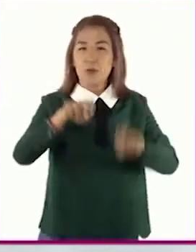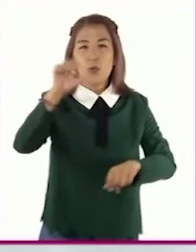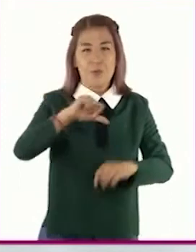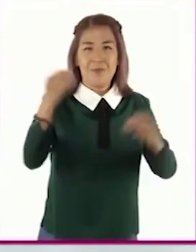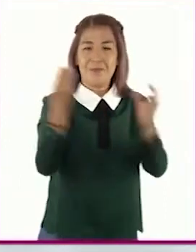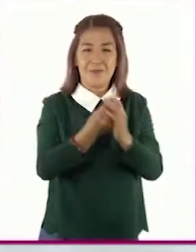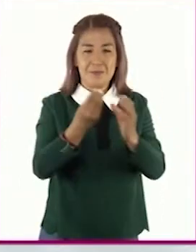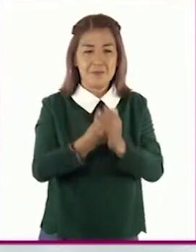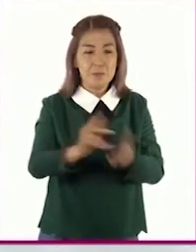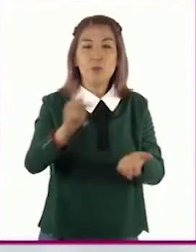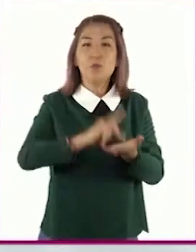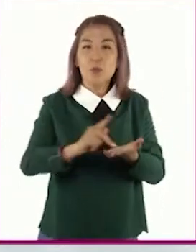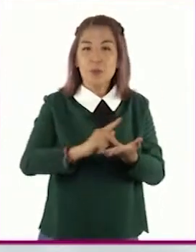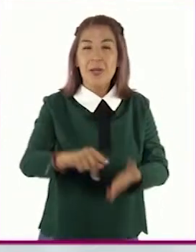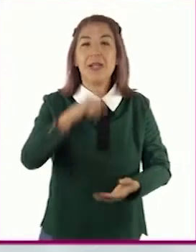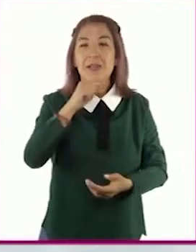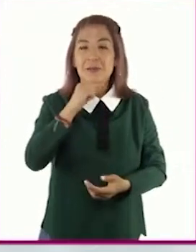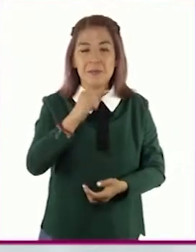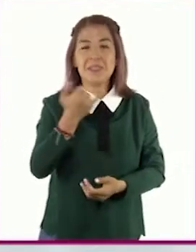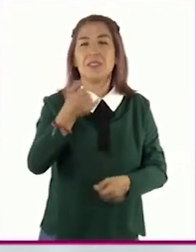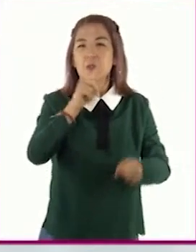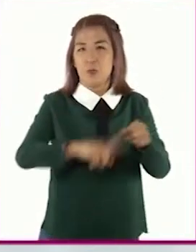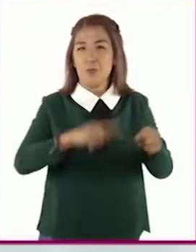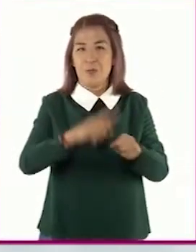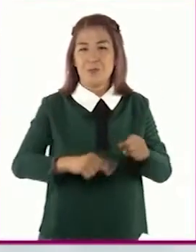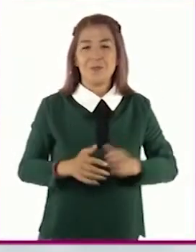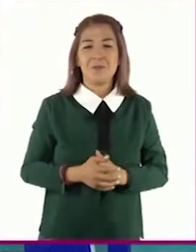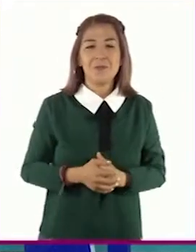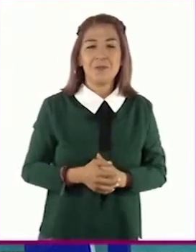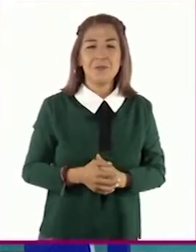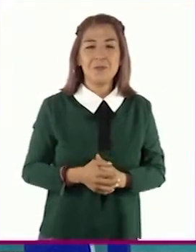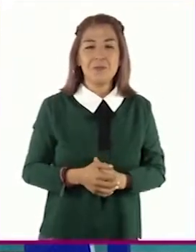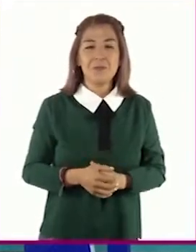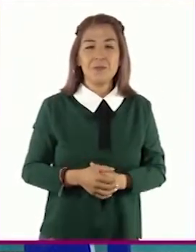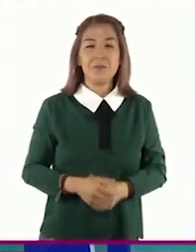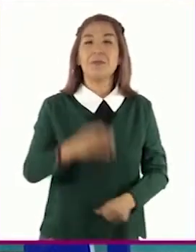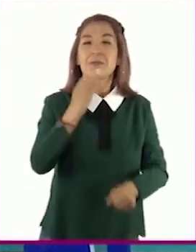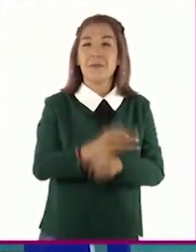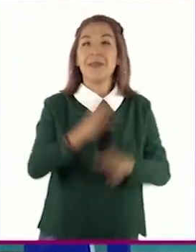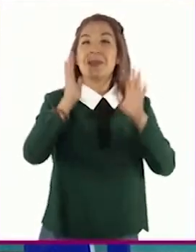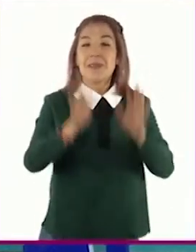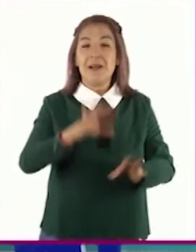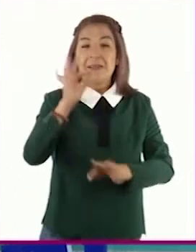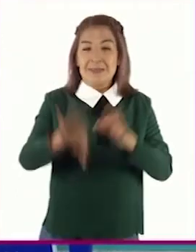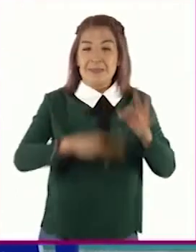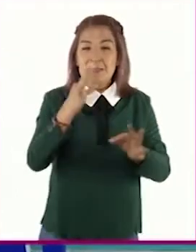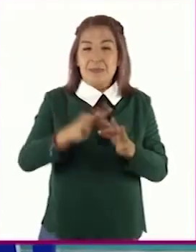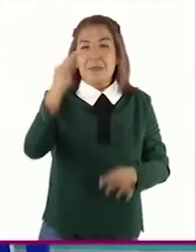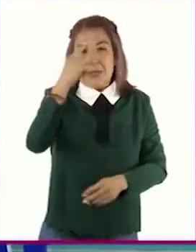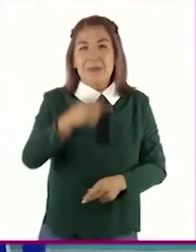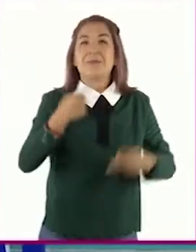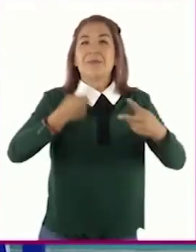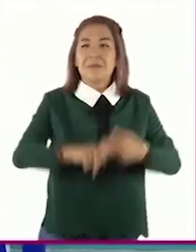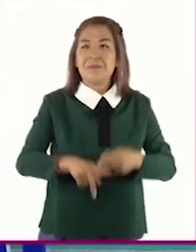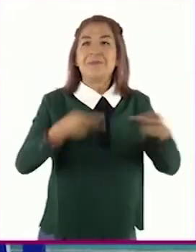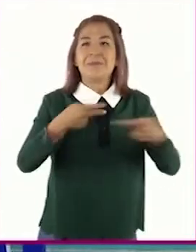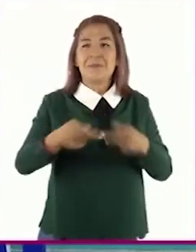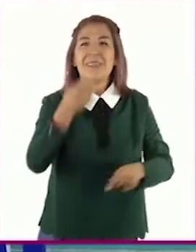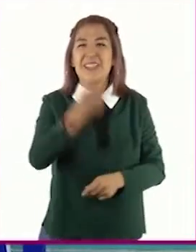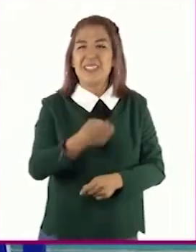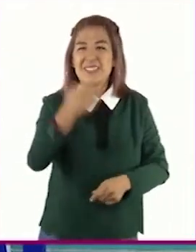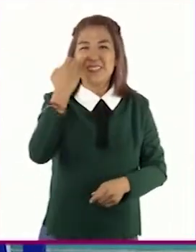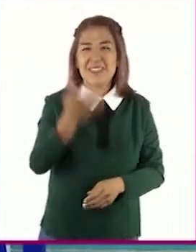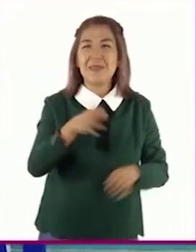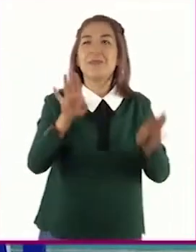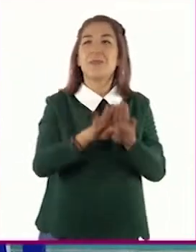sesión. Bolígrafo, lápiz y colores. Estamos listos para combatir esta fechoría. Recuerden